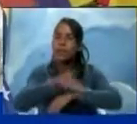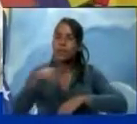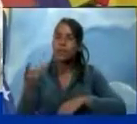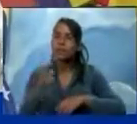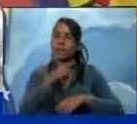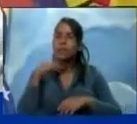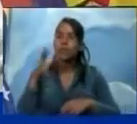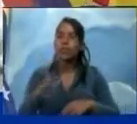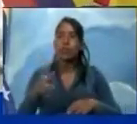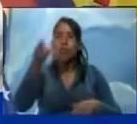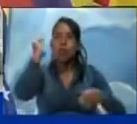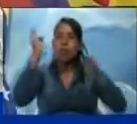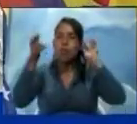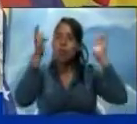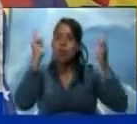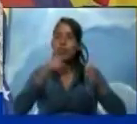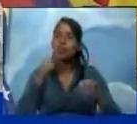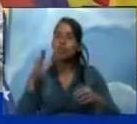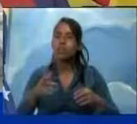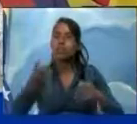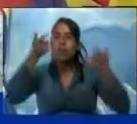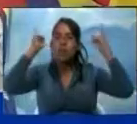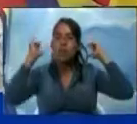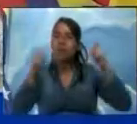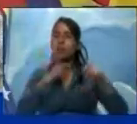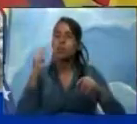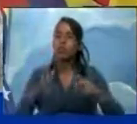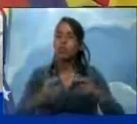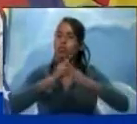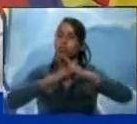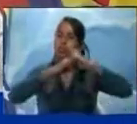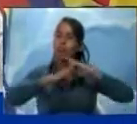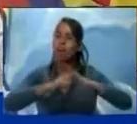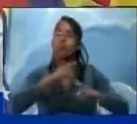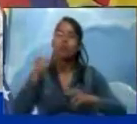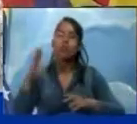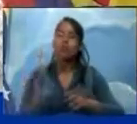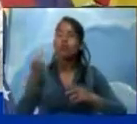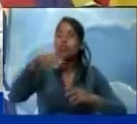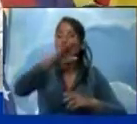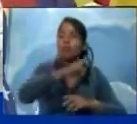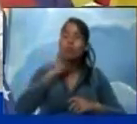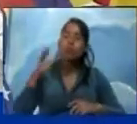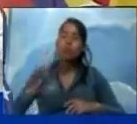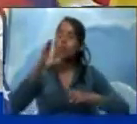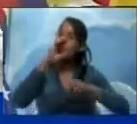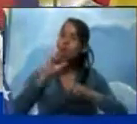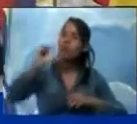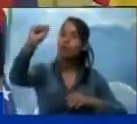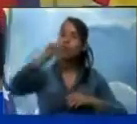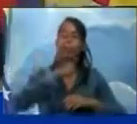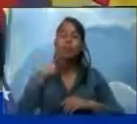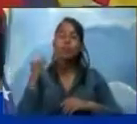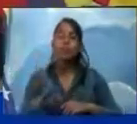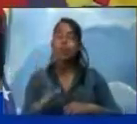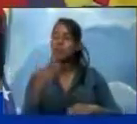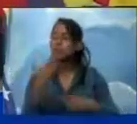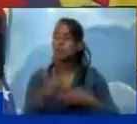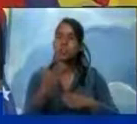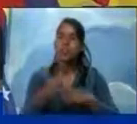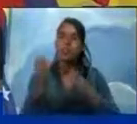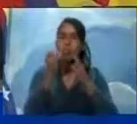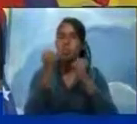perece? Un burro muerto, una vaca muerta, un caballo muerto, un camello muerto, un elefante muerto. Puede ser